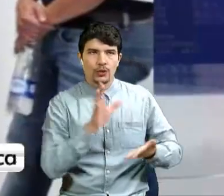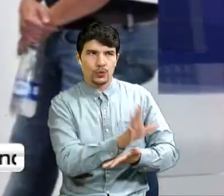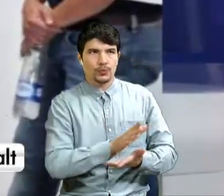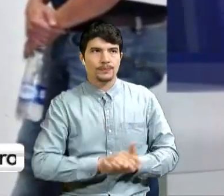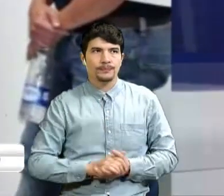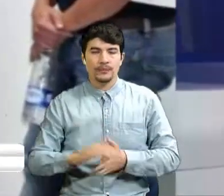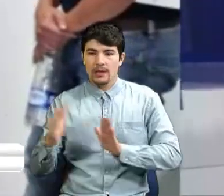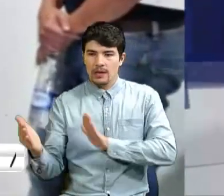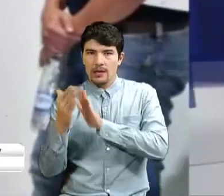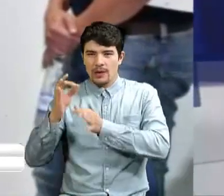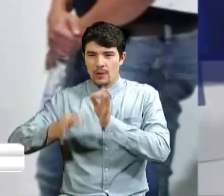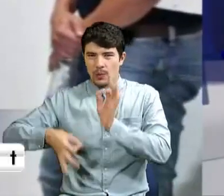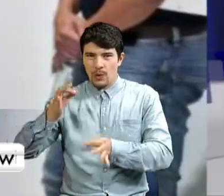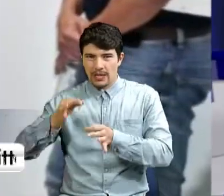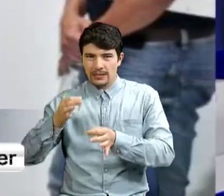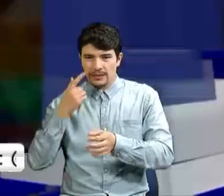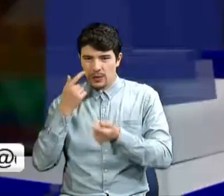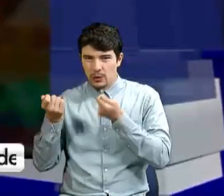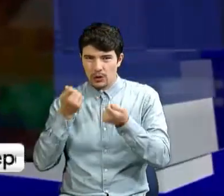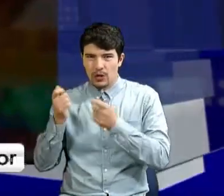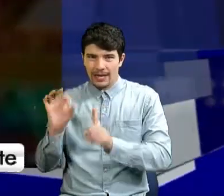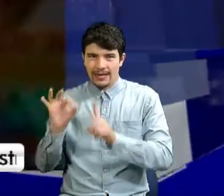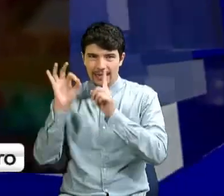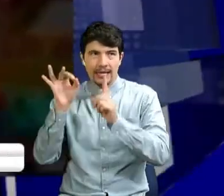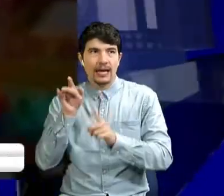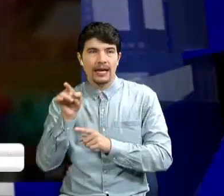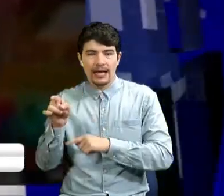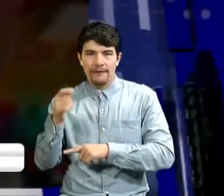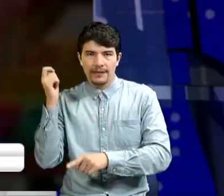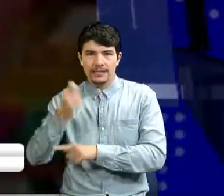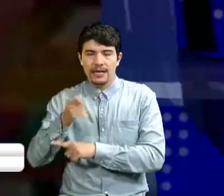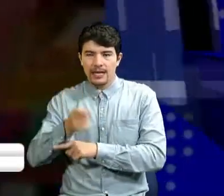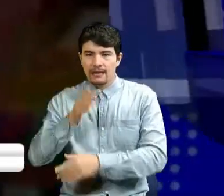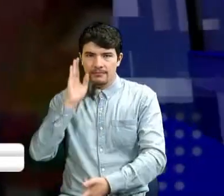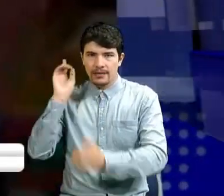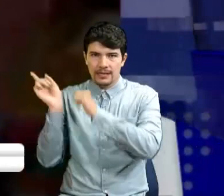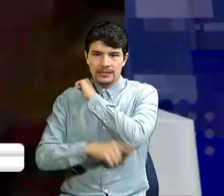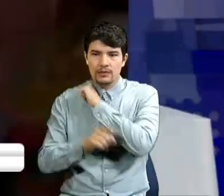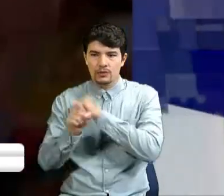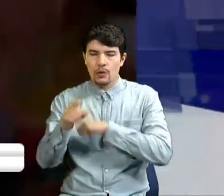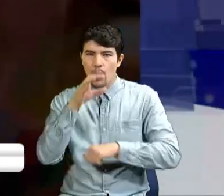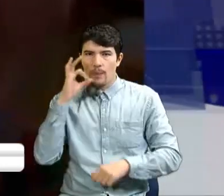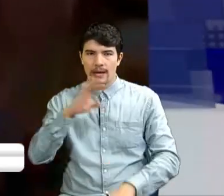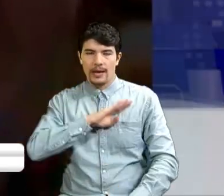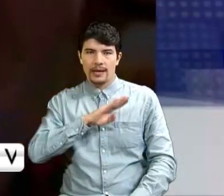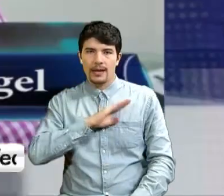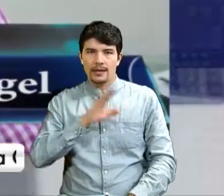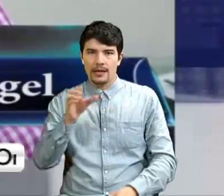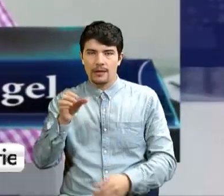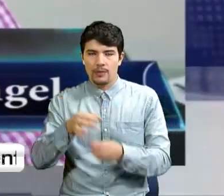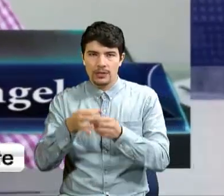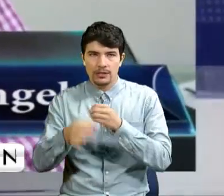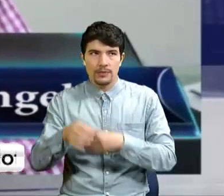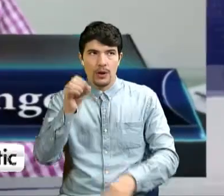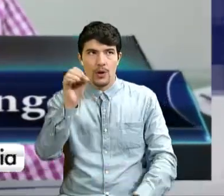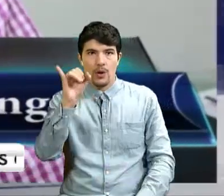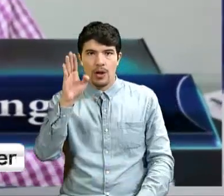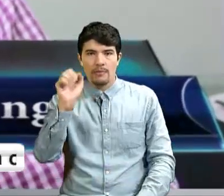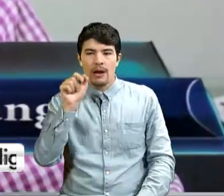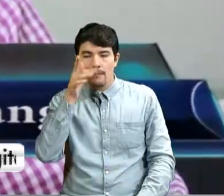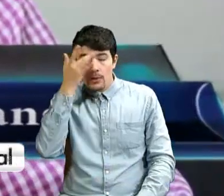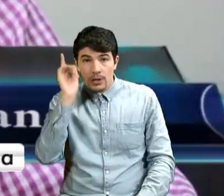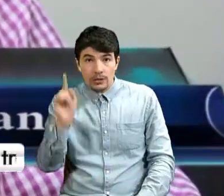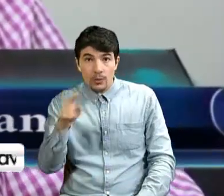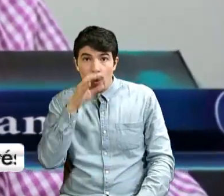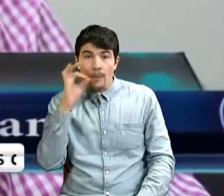Ante un juez con función de control de garantías, la Fiscalía imputó cargos al alcalde de Oiba, Carlos Miguel Durán Rangel, por su presunta